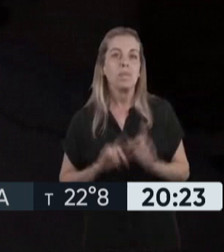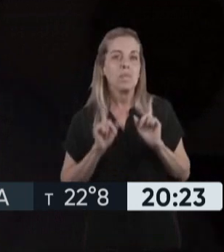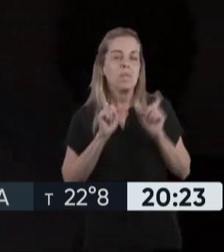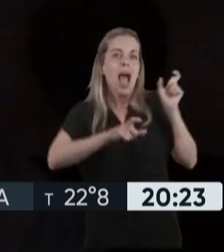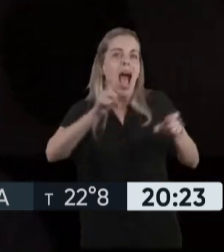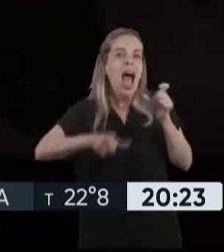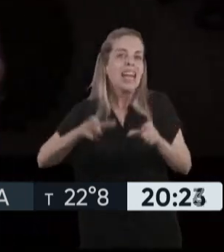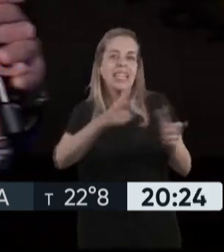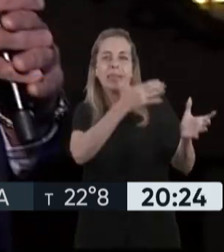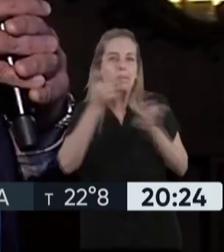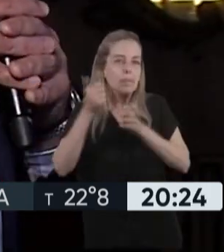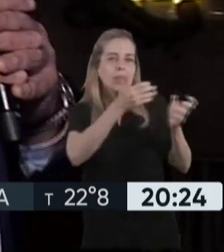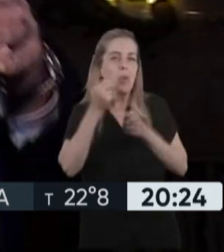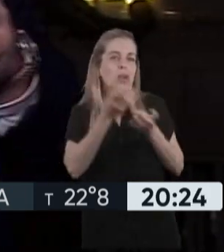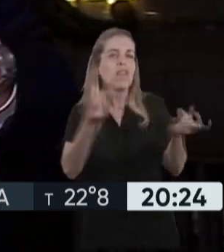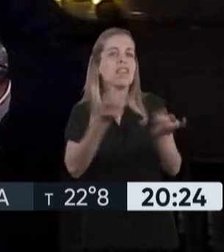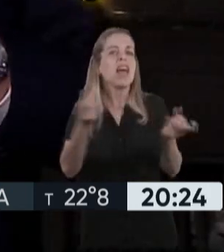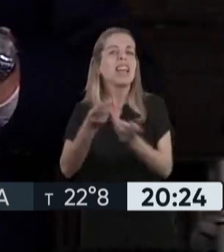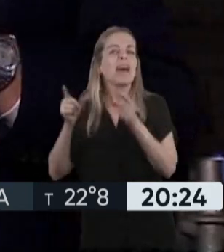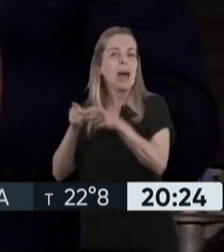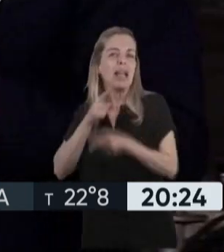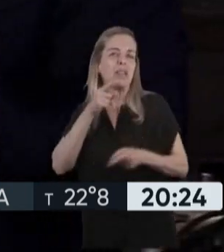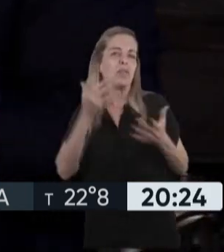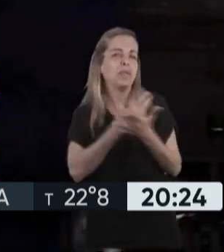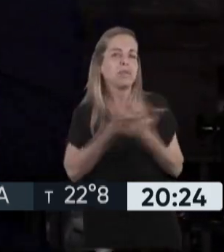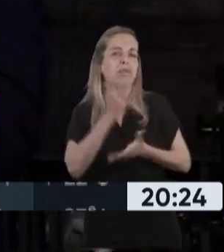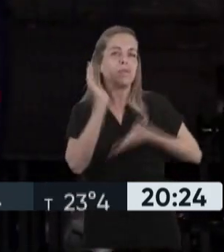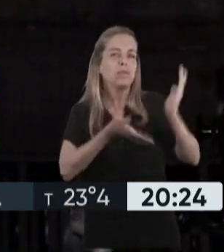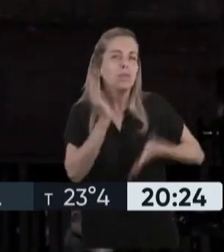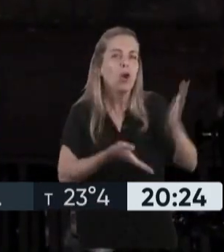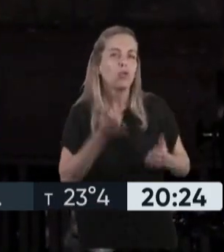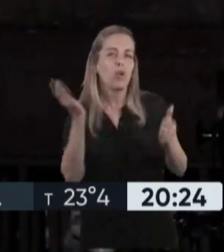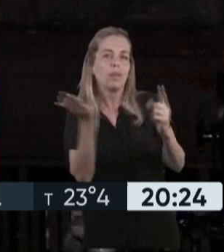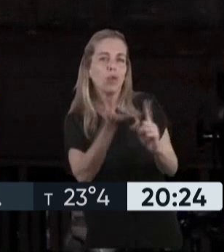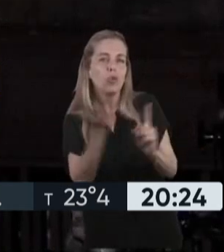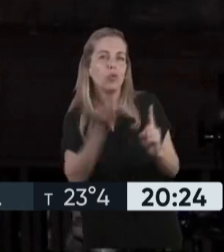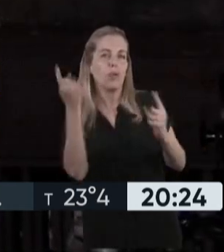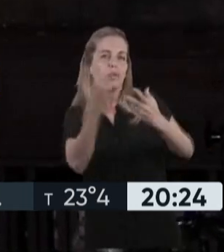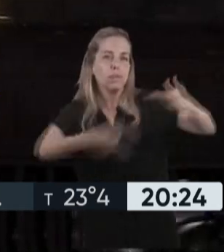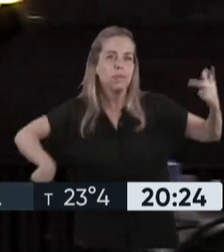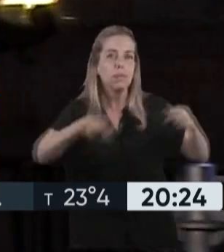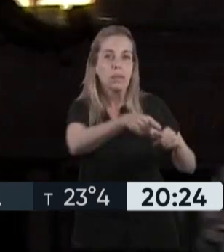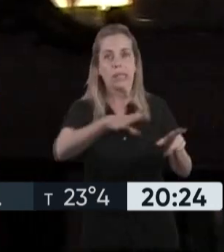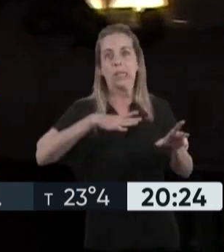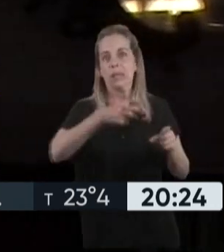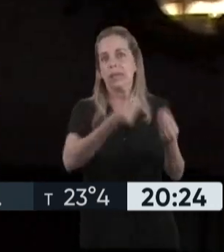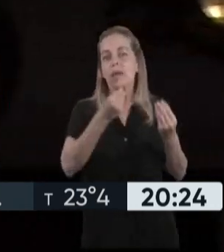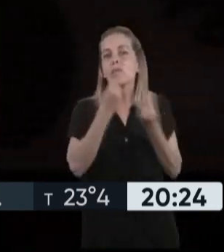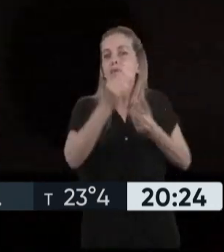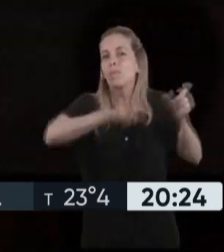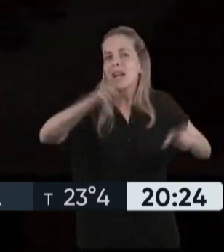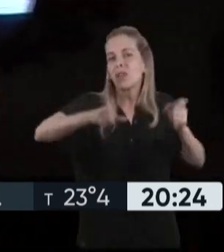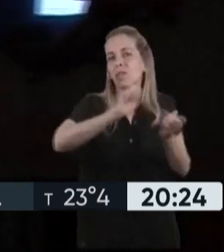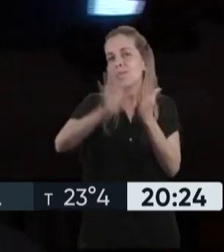fueron desaparecidos, que fueron sometidos a la tortura, que fueron condenados al exilio,